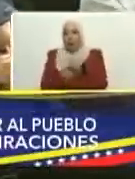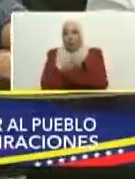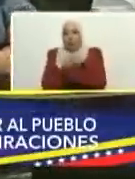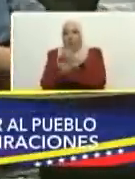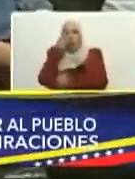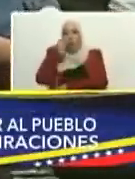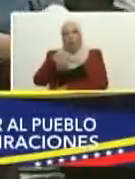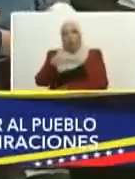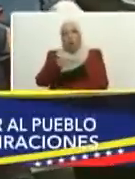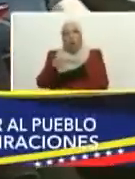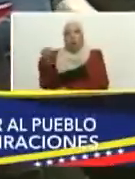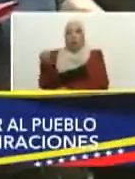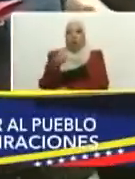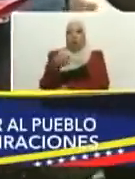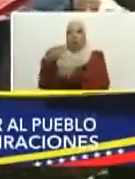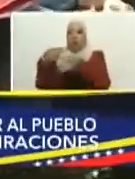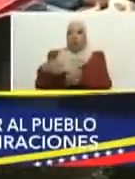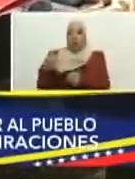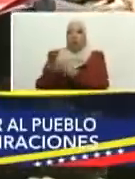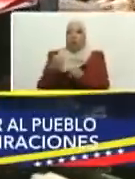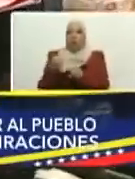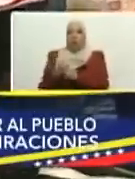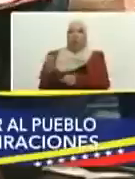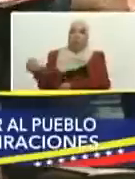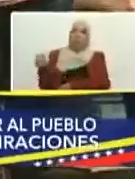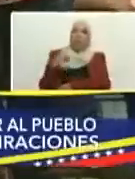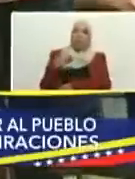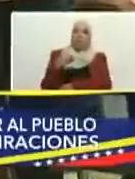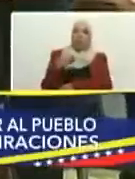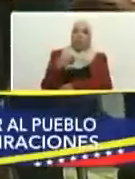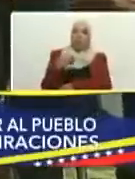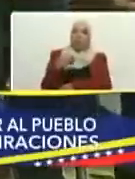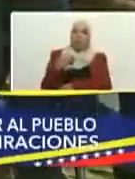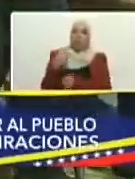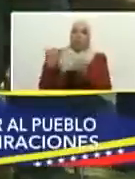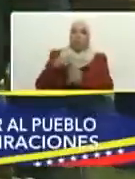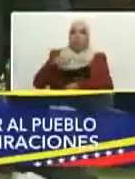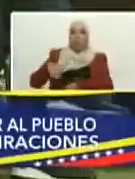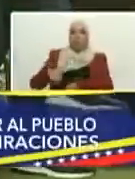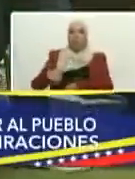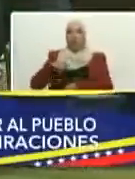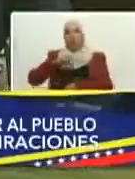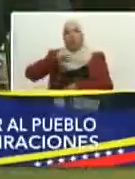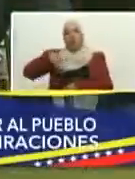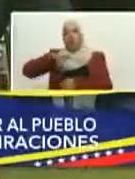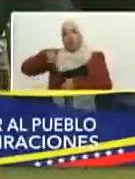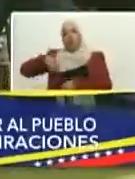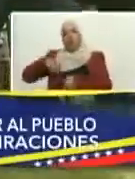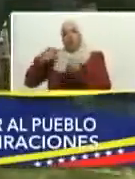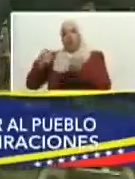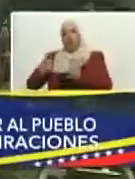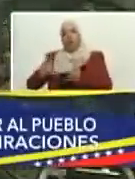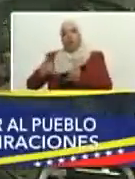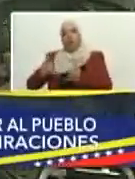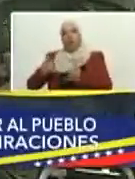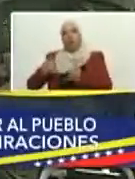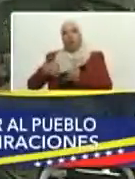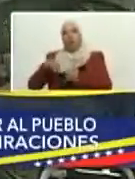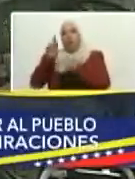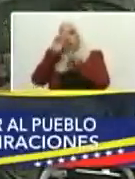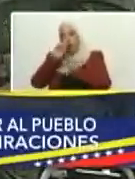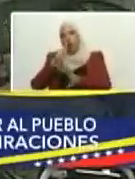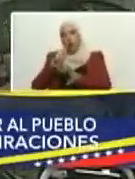pueblo. Eficacia y más eficacia. Le toca a nuestra generación, nos toca a nosotros echar el